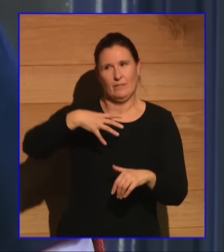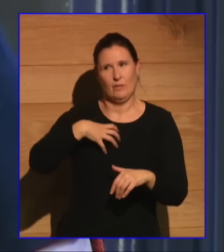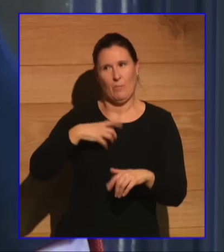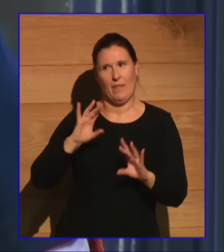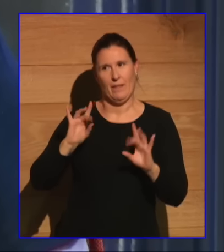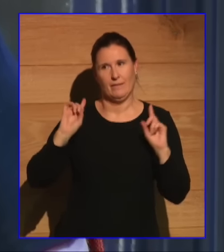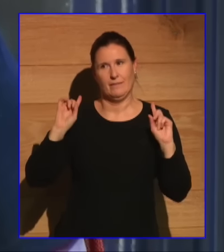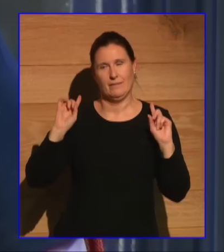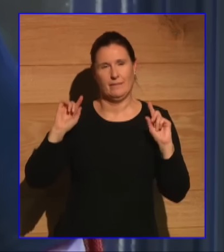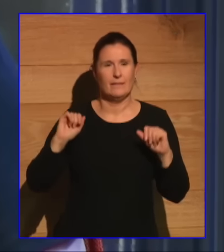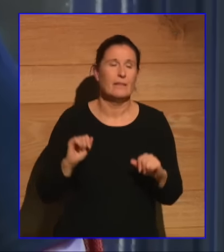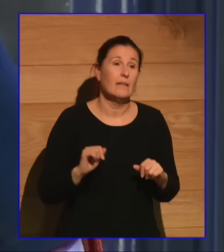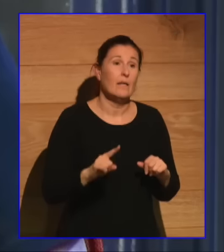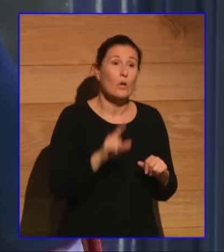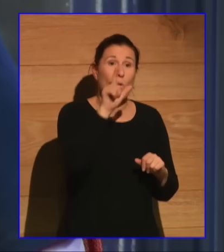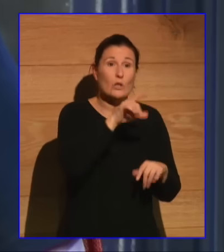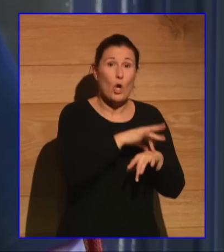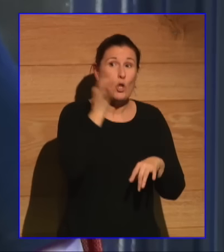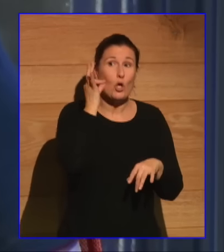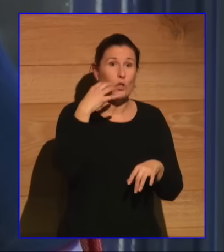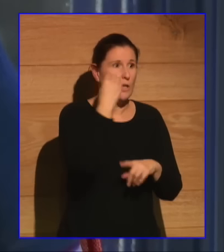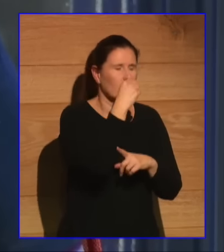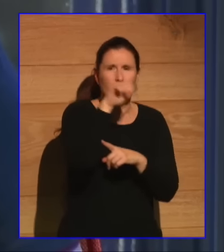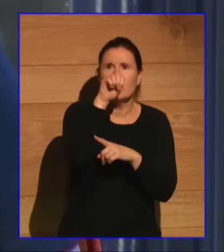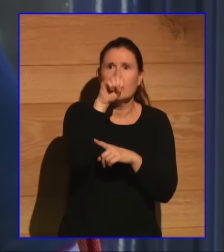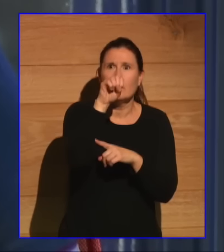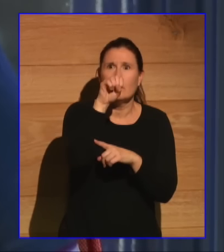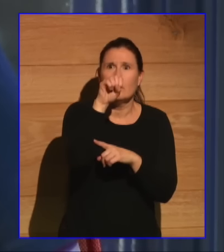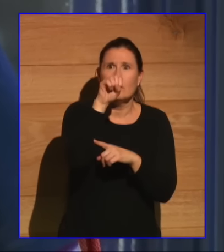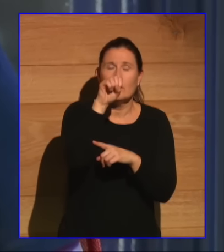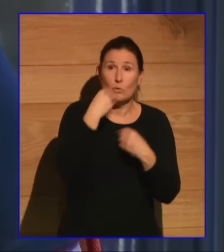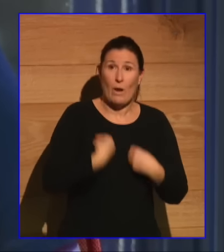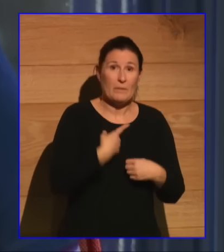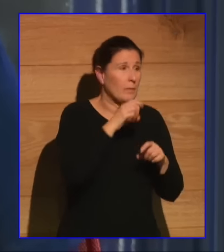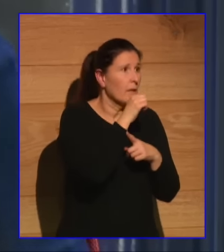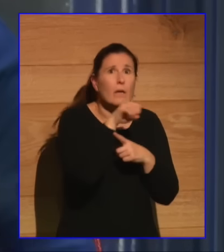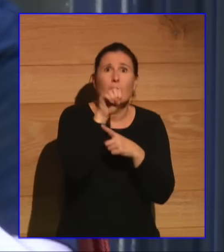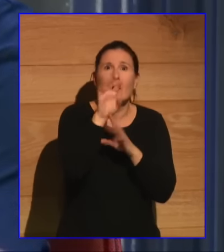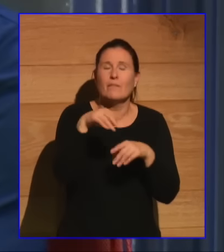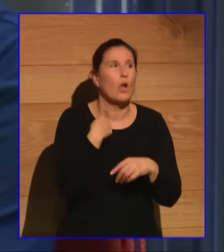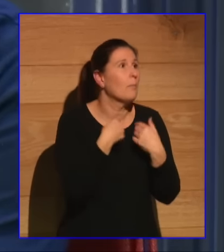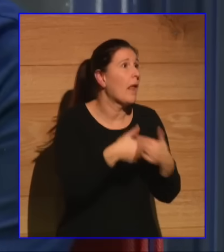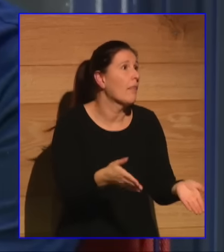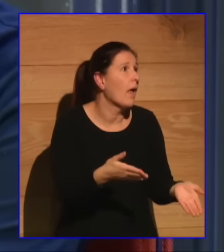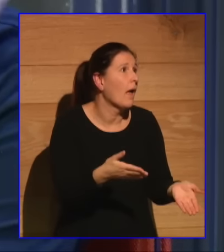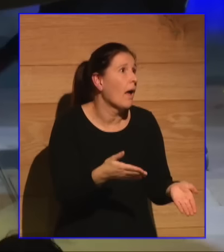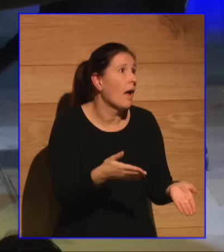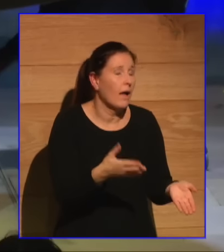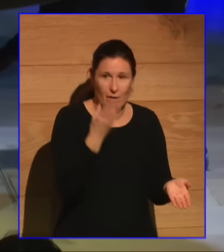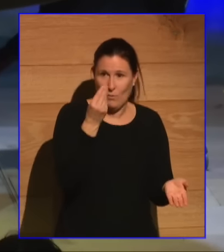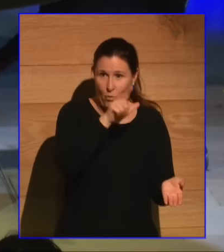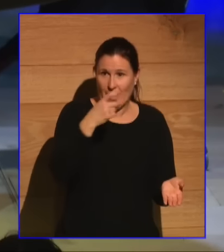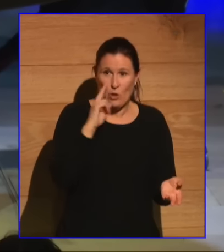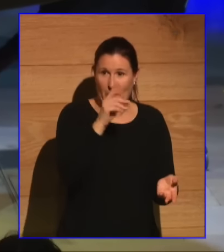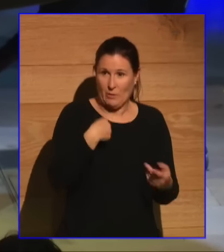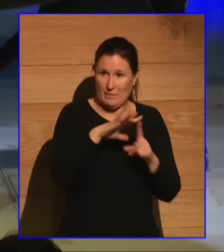Cuando la doctora gira el cuello, tú giras el cuello con ella y dices, espérate un momento. Y te lo pierdes. Claro. Mucha gente no ha visto esta